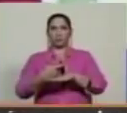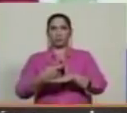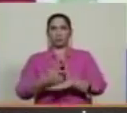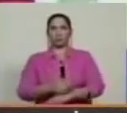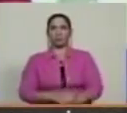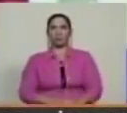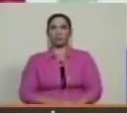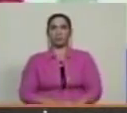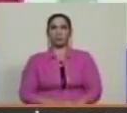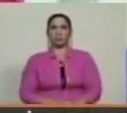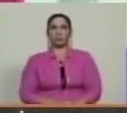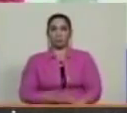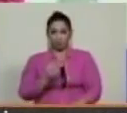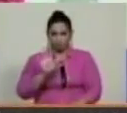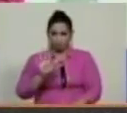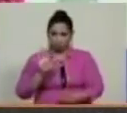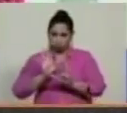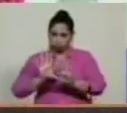Ya va.